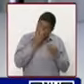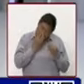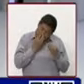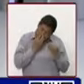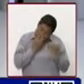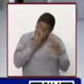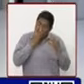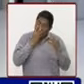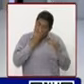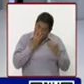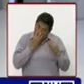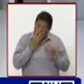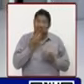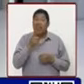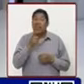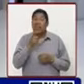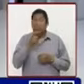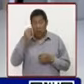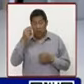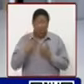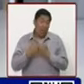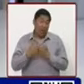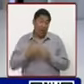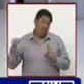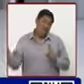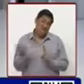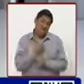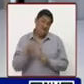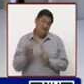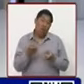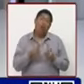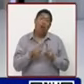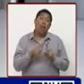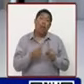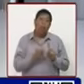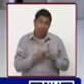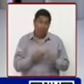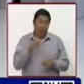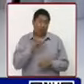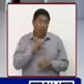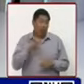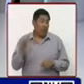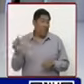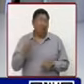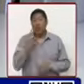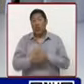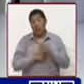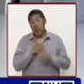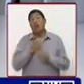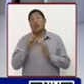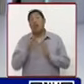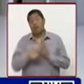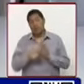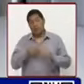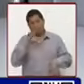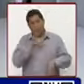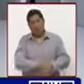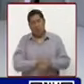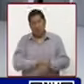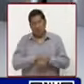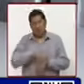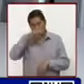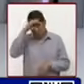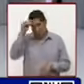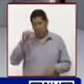terminó en terapia intensiva incluso porque fue golpeada por su propia pareja mientras estaba embarazada en Cochabamba. Bueno, sí. Un año después capturaron a su